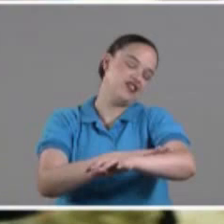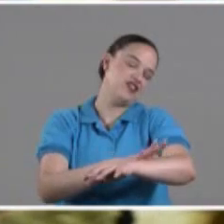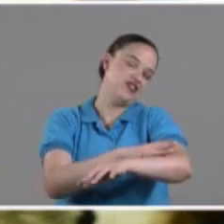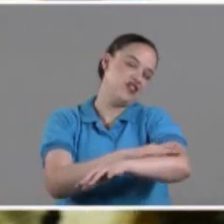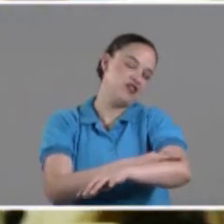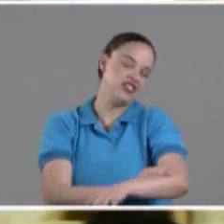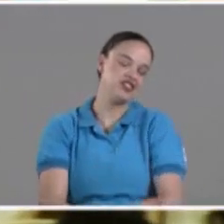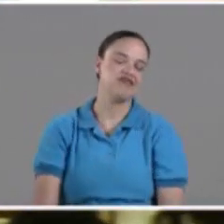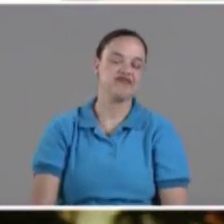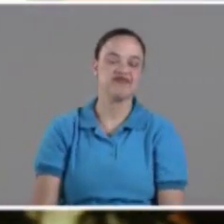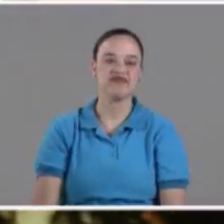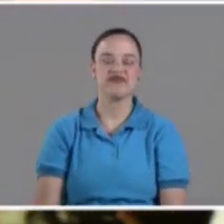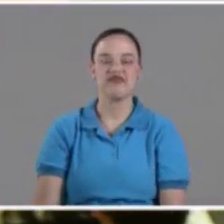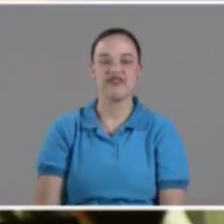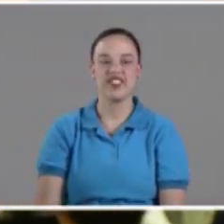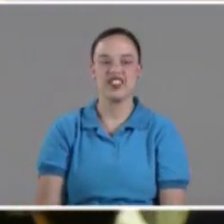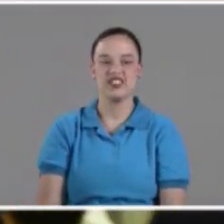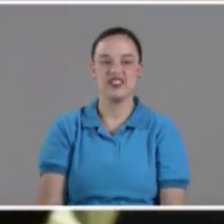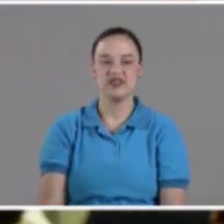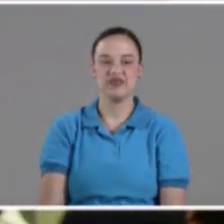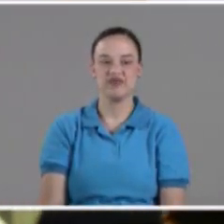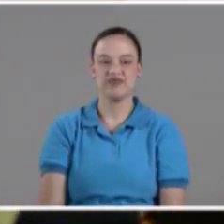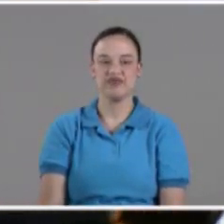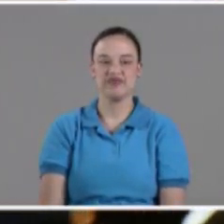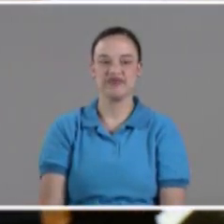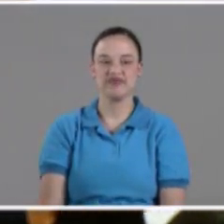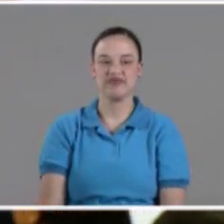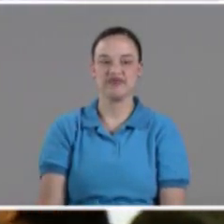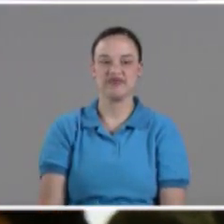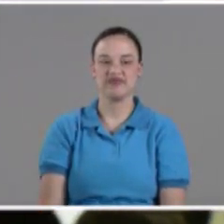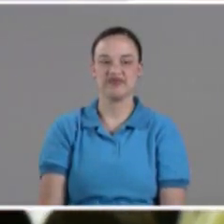que le estaba diciendo antes de que Abraham me interrumpiera